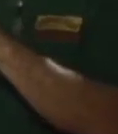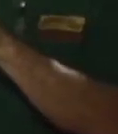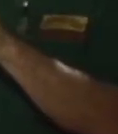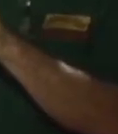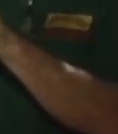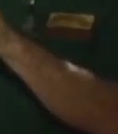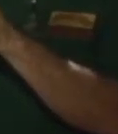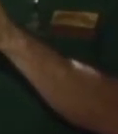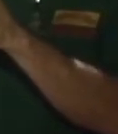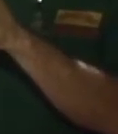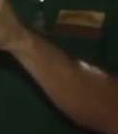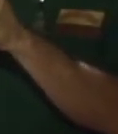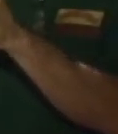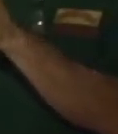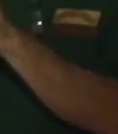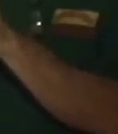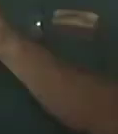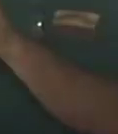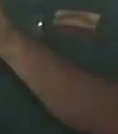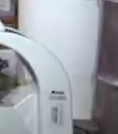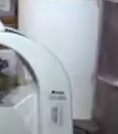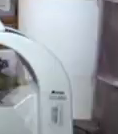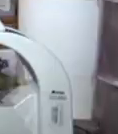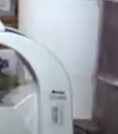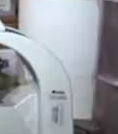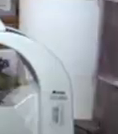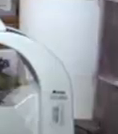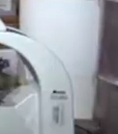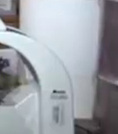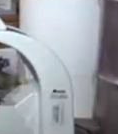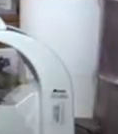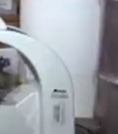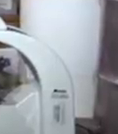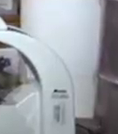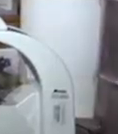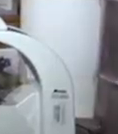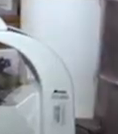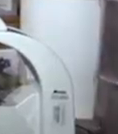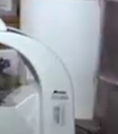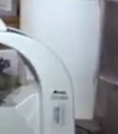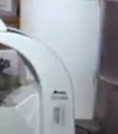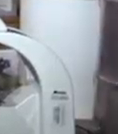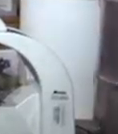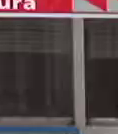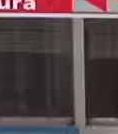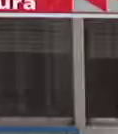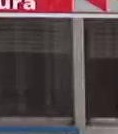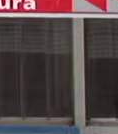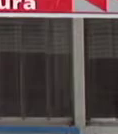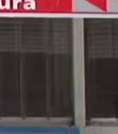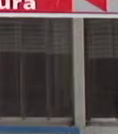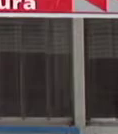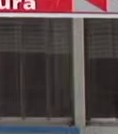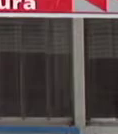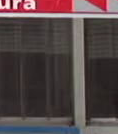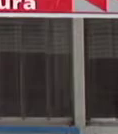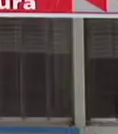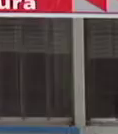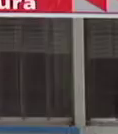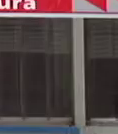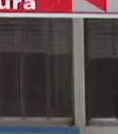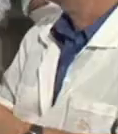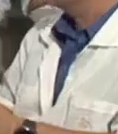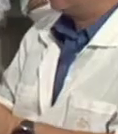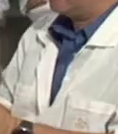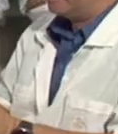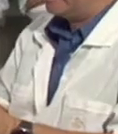2016 es organizada por el Centro de Investigaciones Apícolas Tropicales de la Universidad Nacional con el apoyo de la Cámara Nacional de